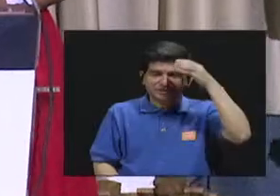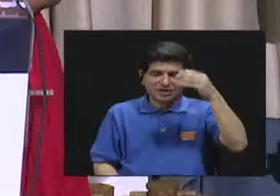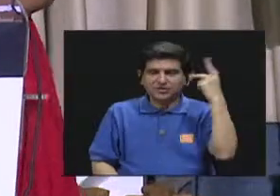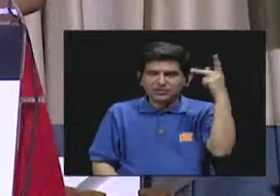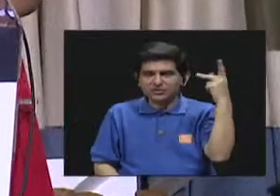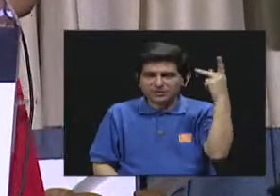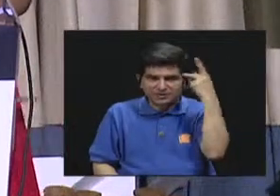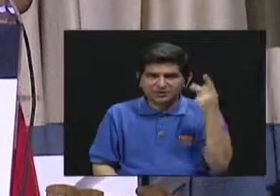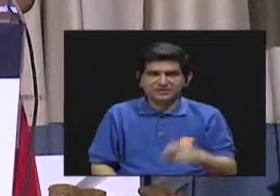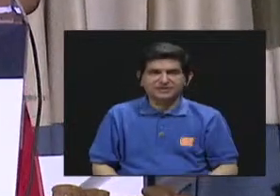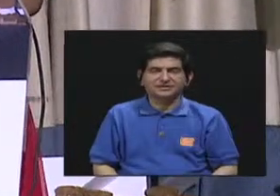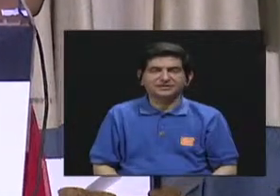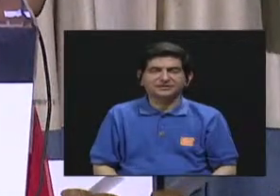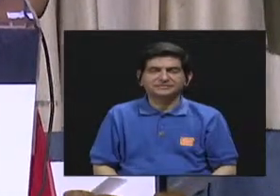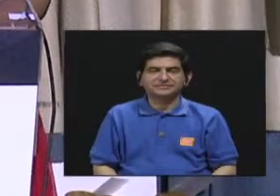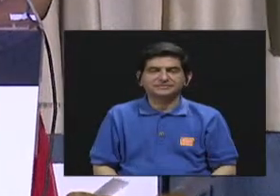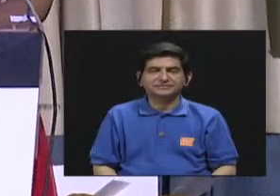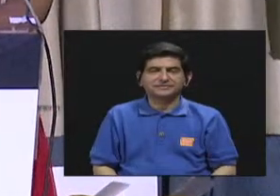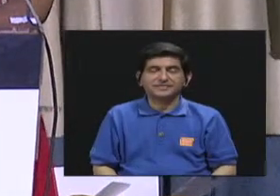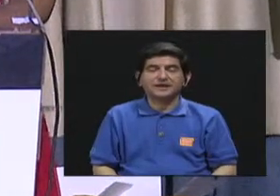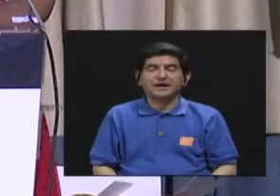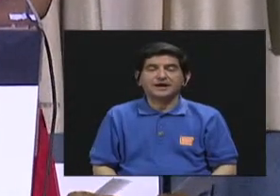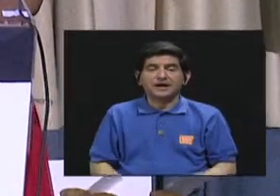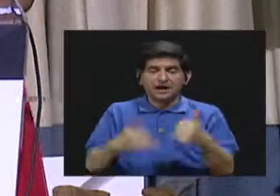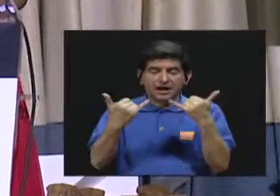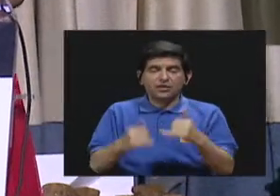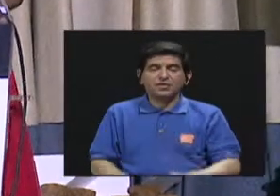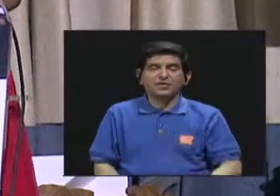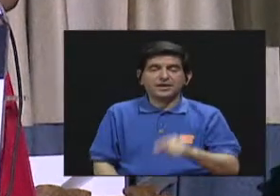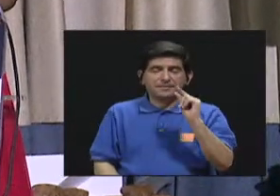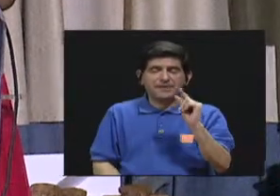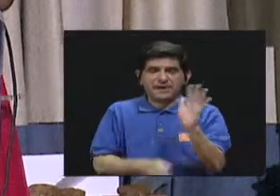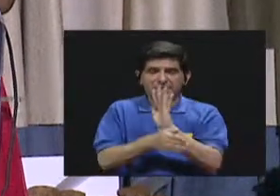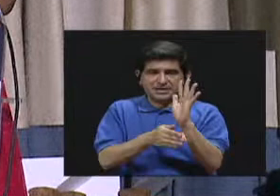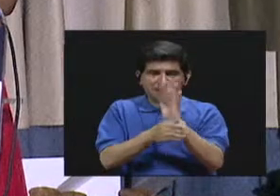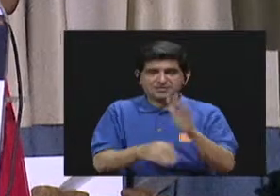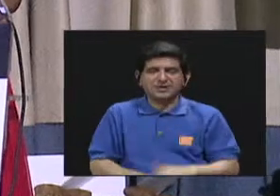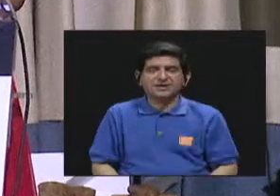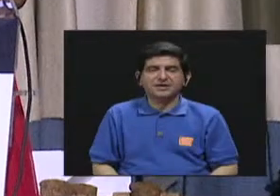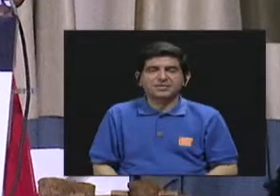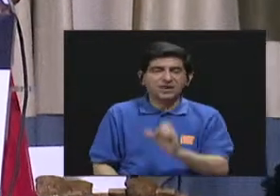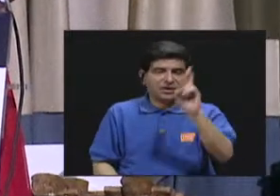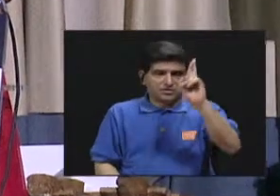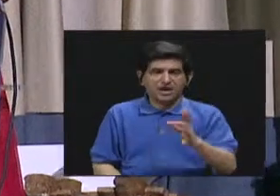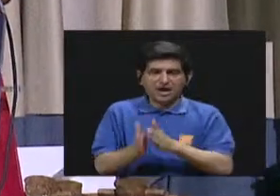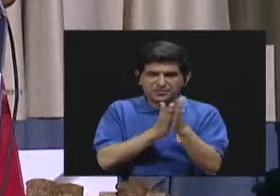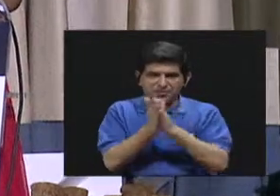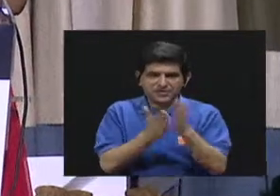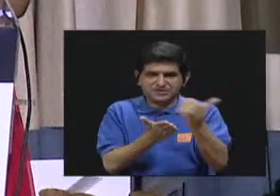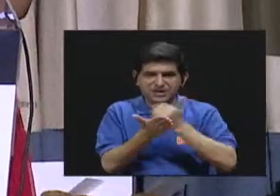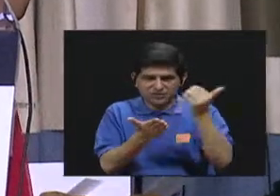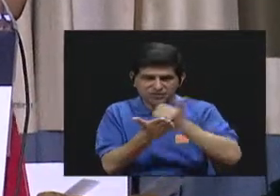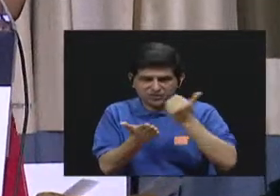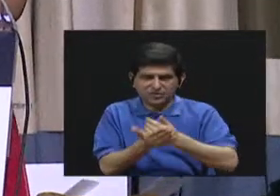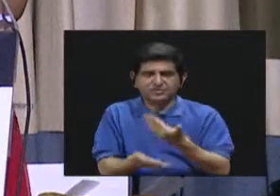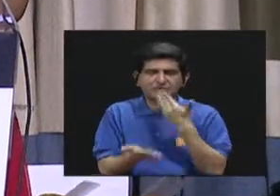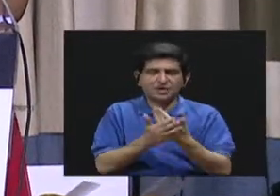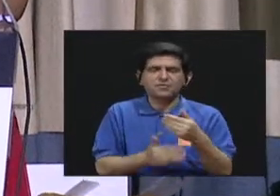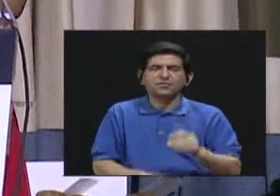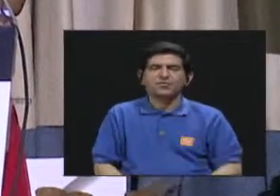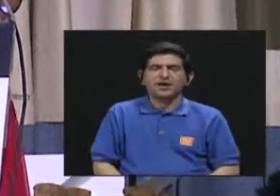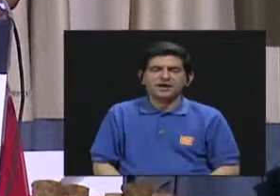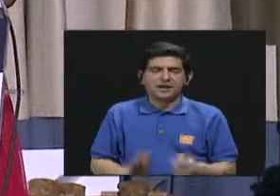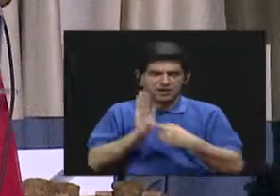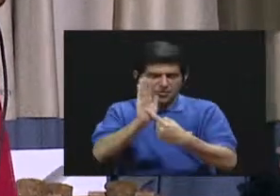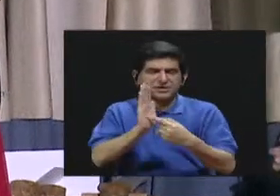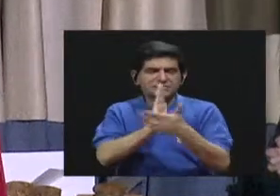que a veces dejamos de lado. A cortometraje ficción costarricense, por su excelente aprovechamiento de recursos, su buena interpretación